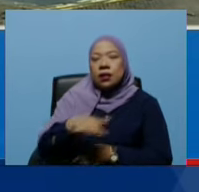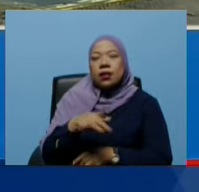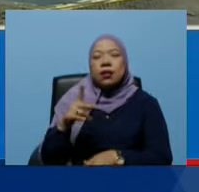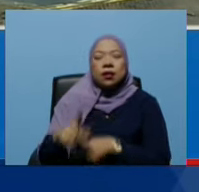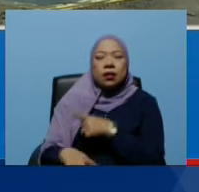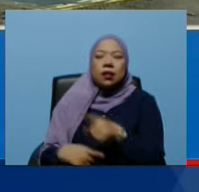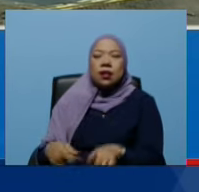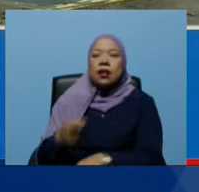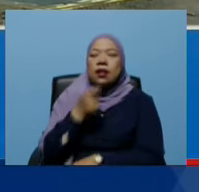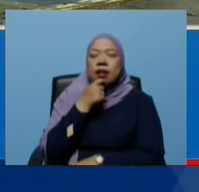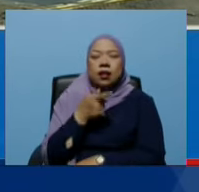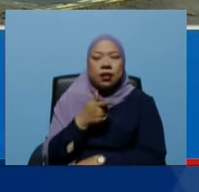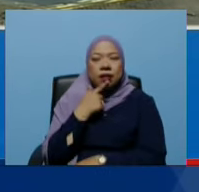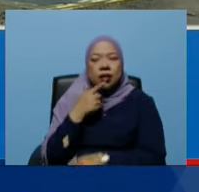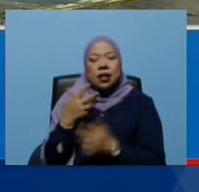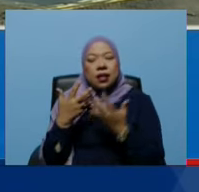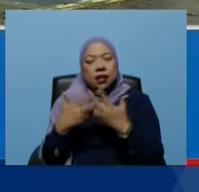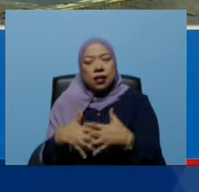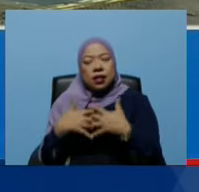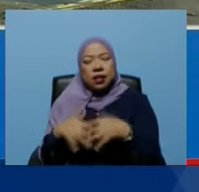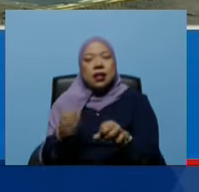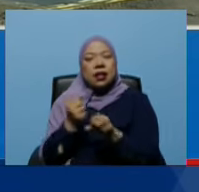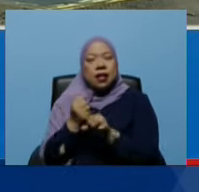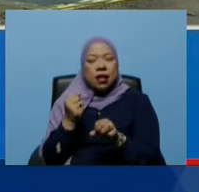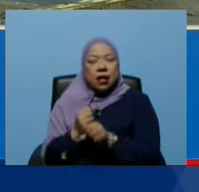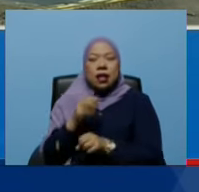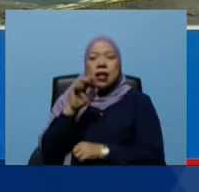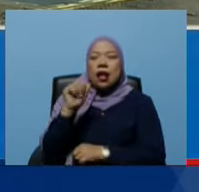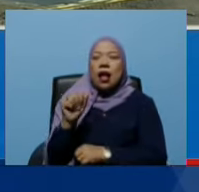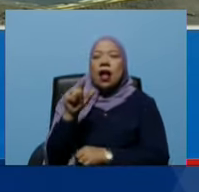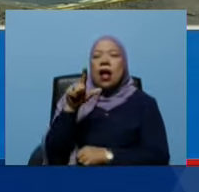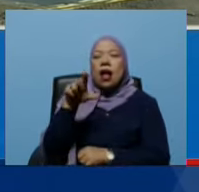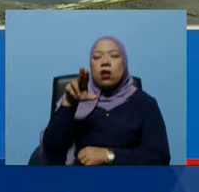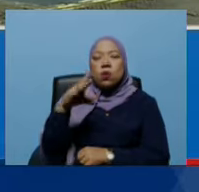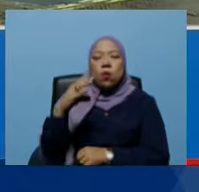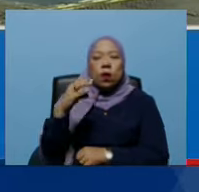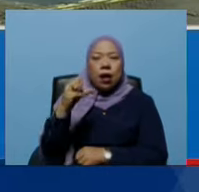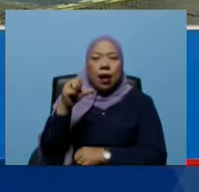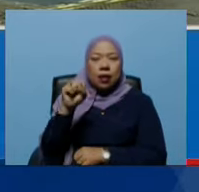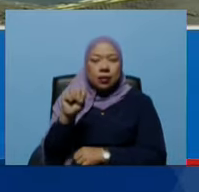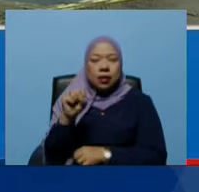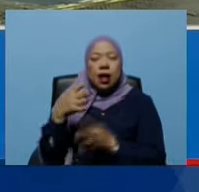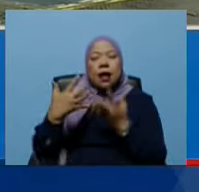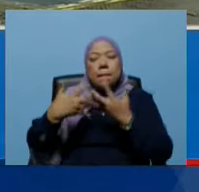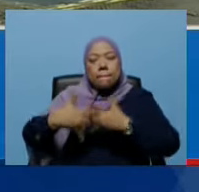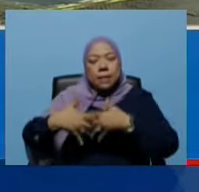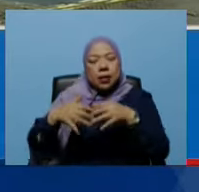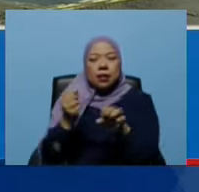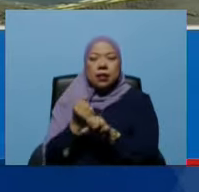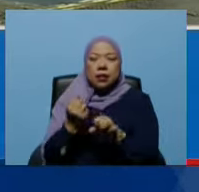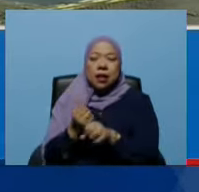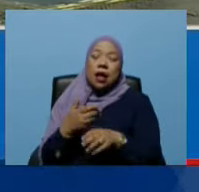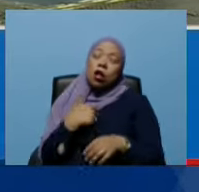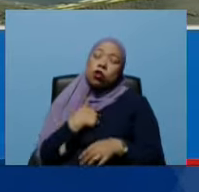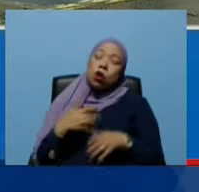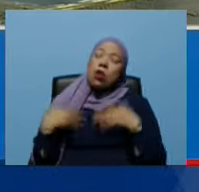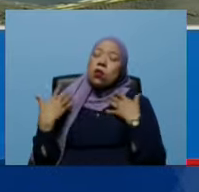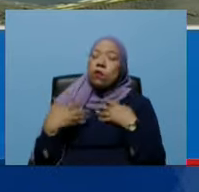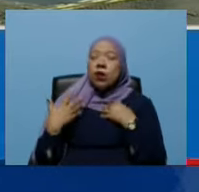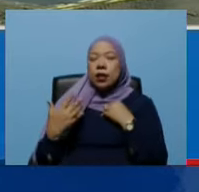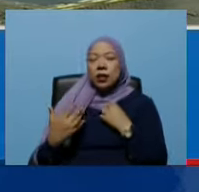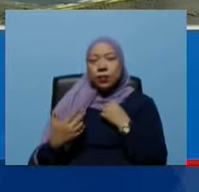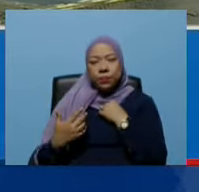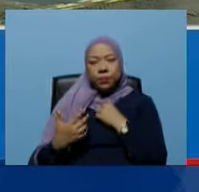esta maravillosa empresa como lo es Alucasa. A mí me contenta mucho porque estamos en el municipio